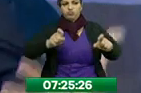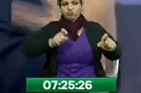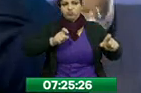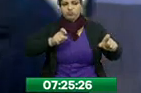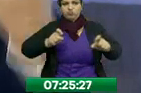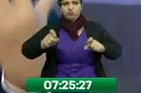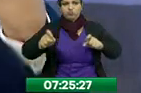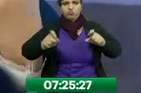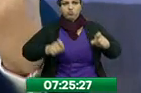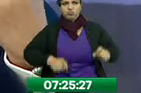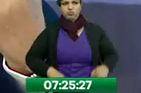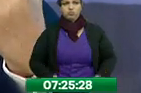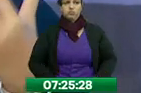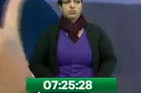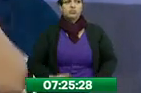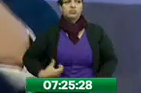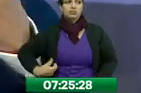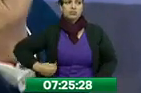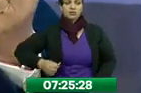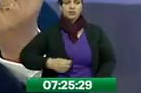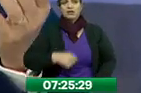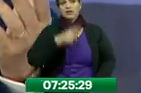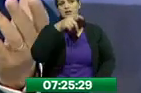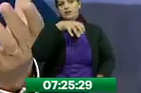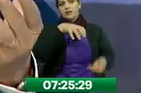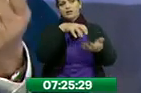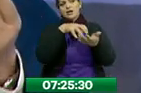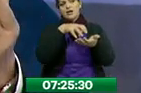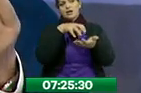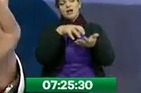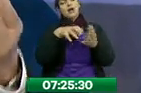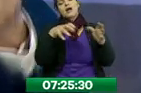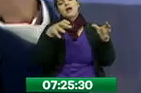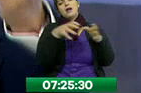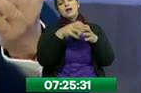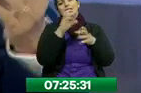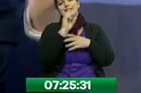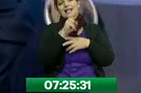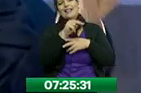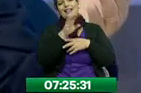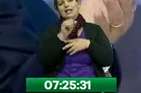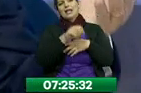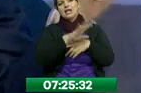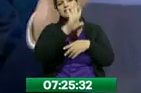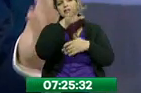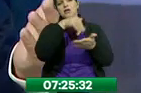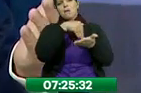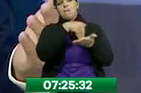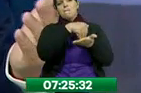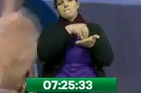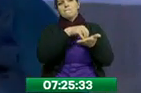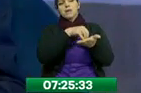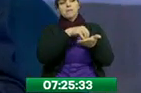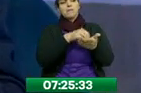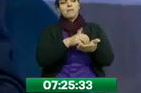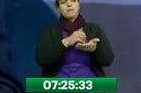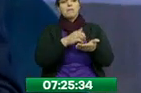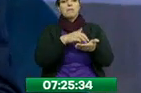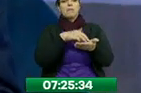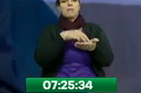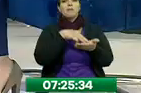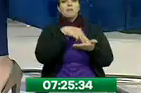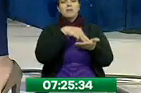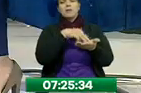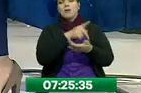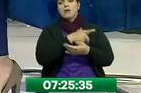tenía 5 miembros, yo creo que hoy la situación ha cambiado a favor de la democracia ecuatoriana. ¿No tiene dudas usted de cómo